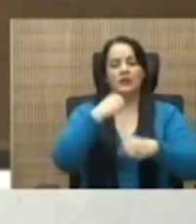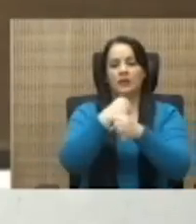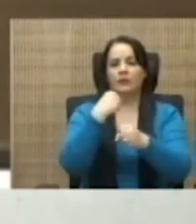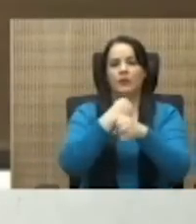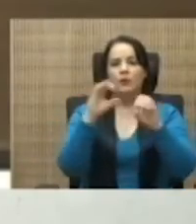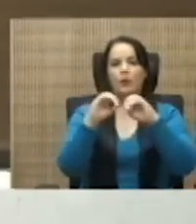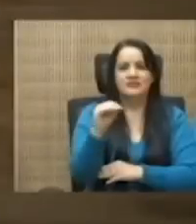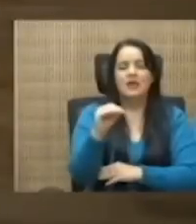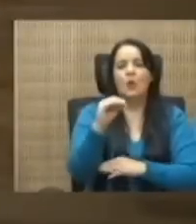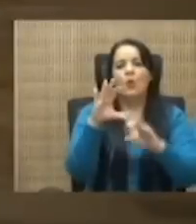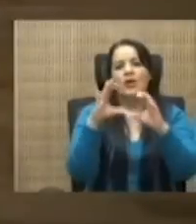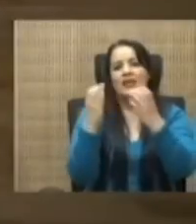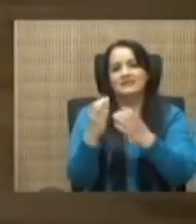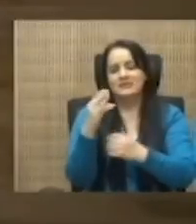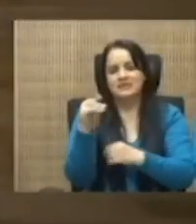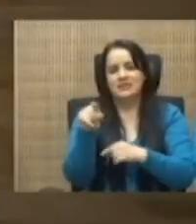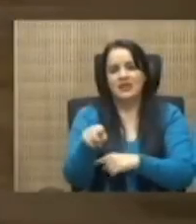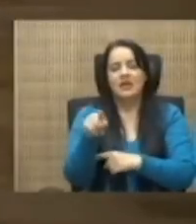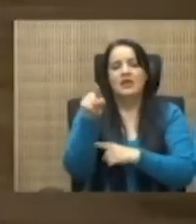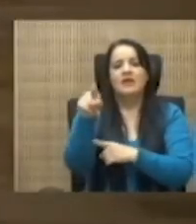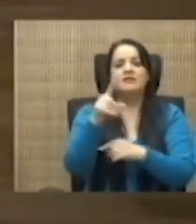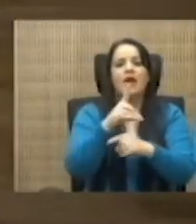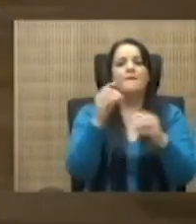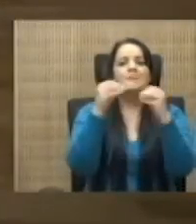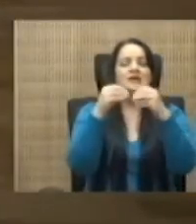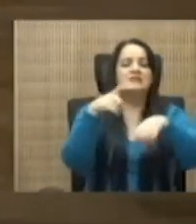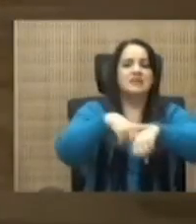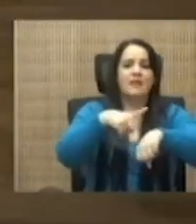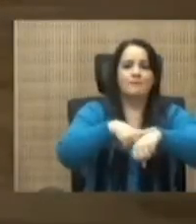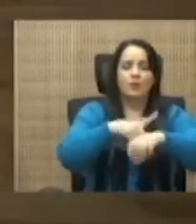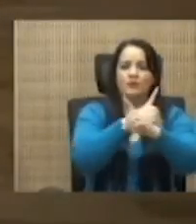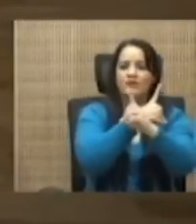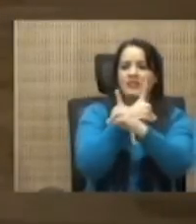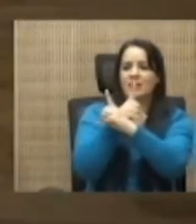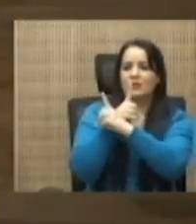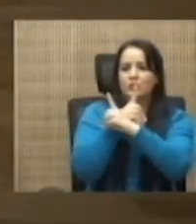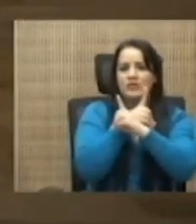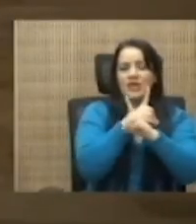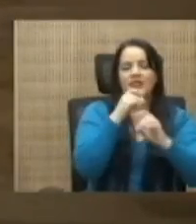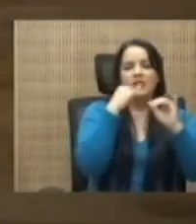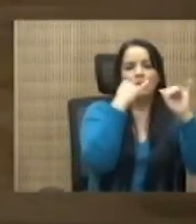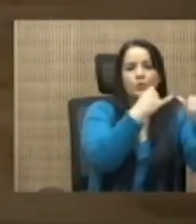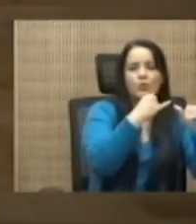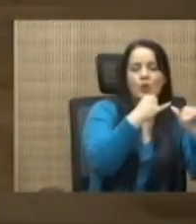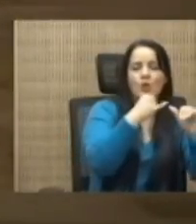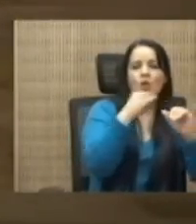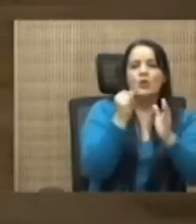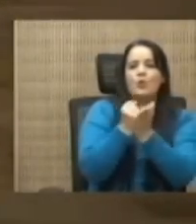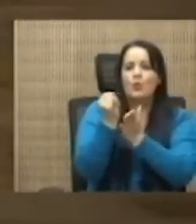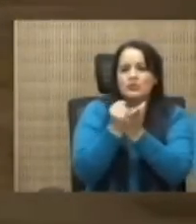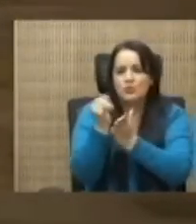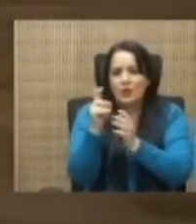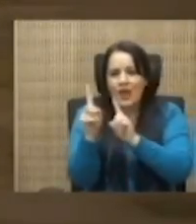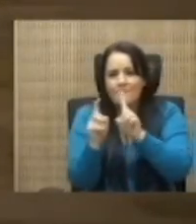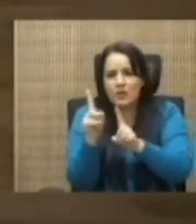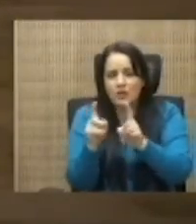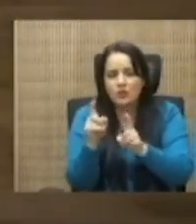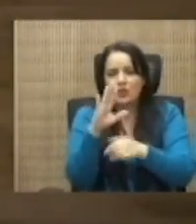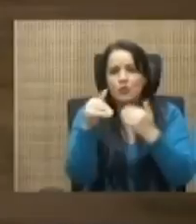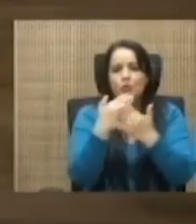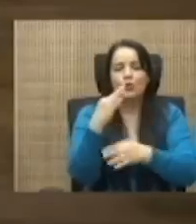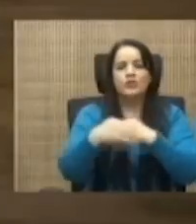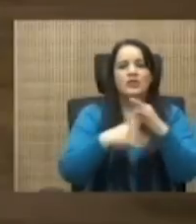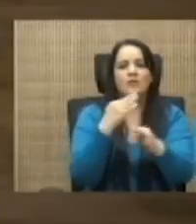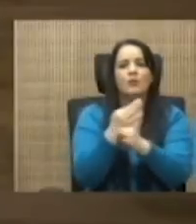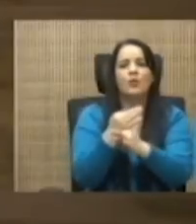a autobuseros. El diputado Antonio Ortega le pidió que renunciara ya para que la comisión de nombramientos pueda empezar a analizar quién